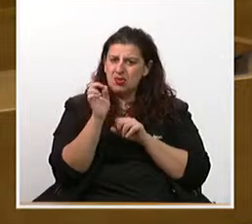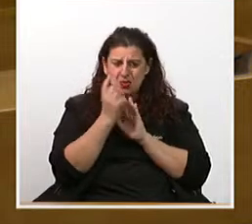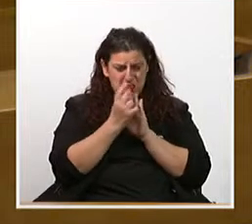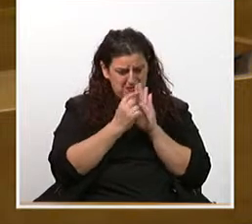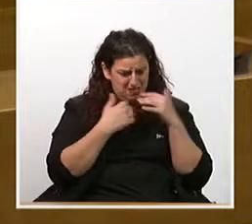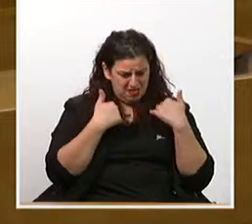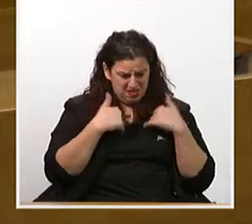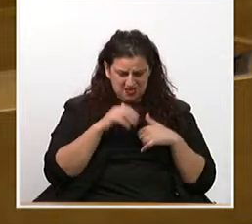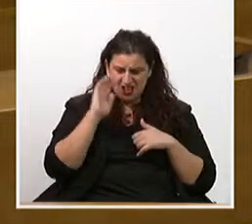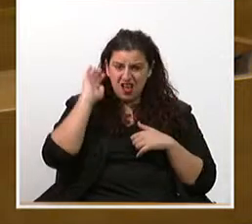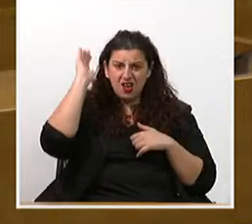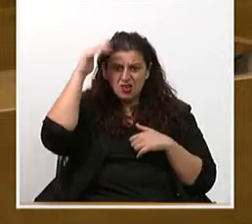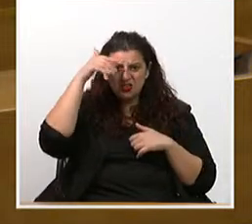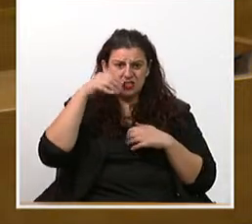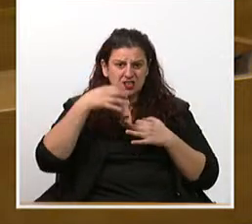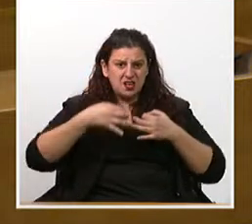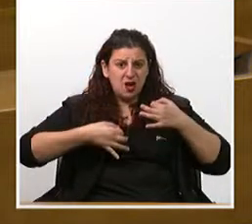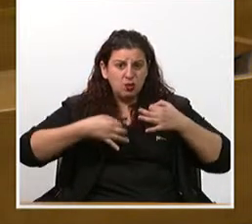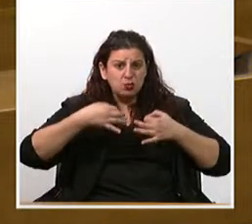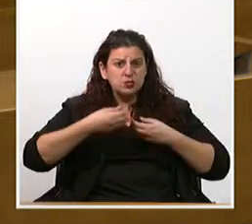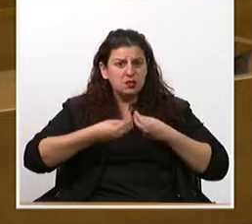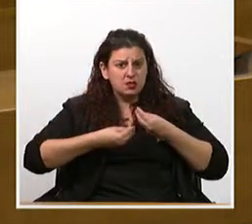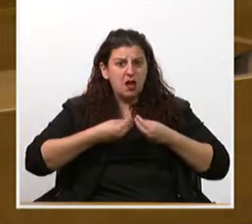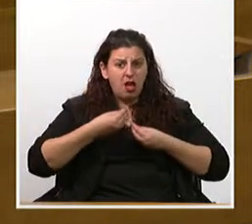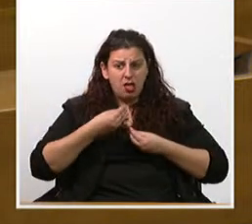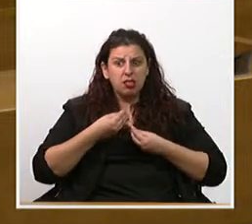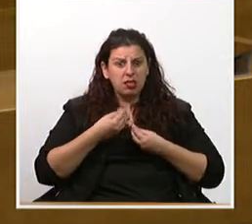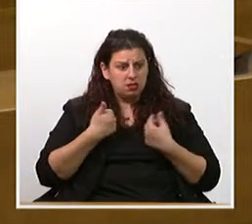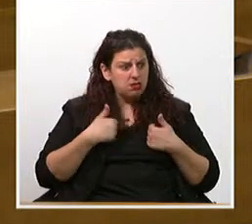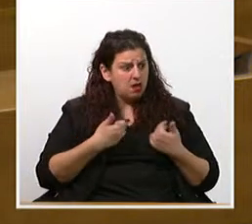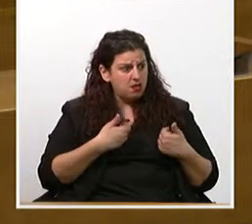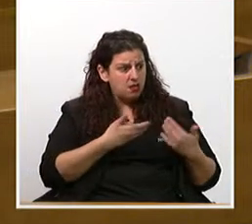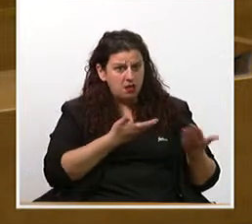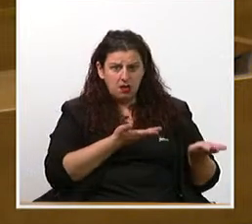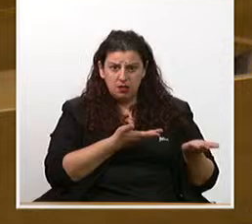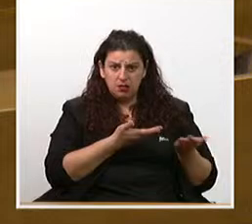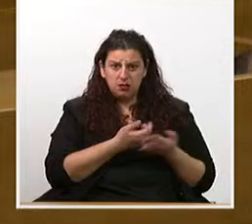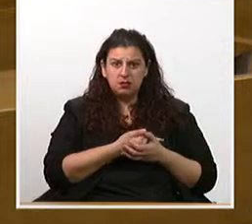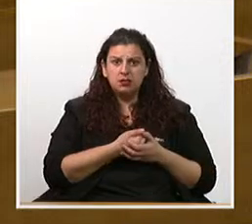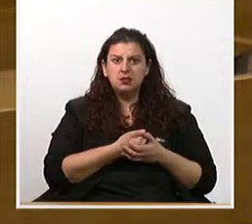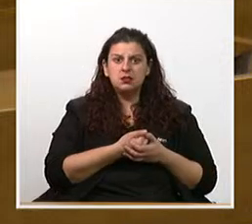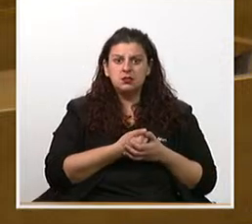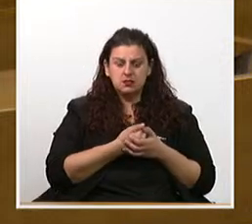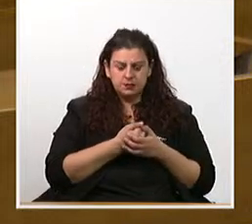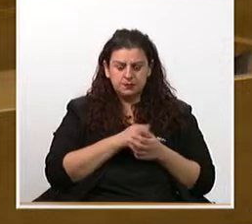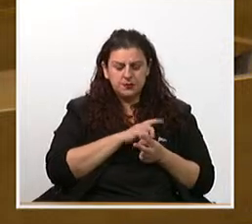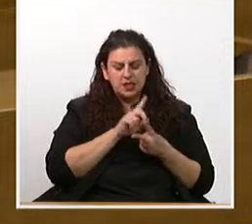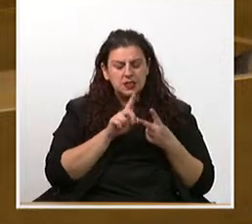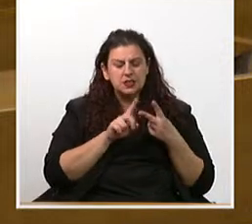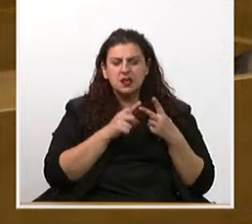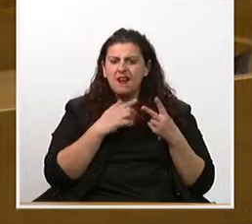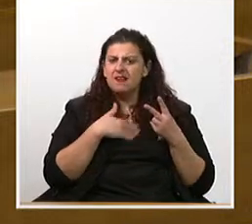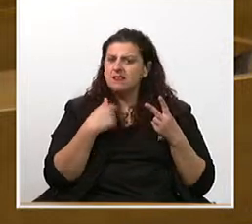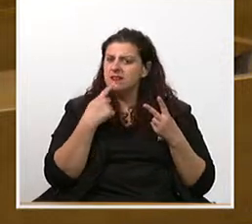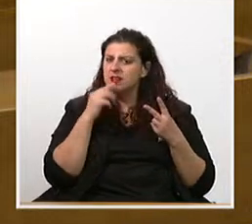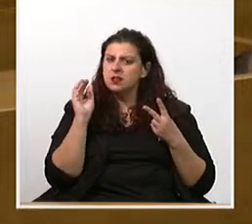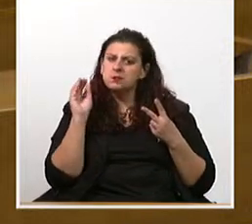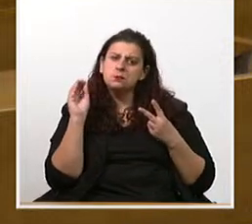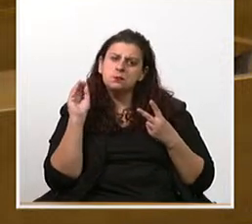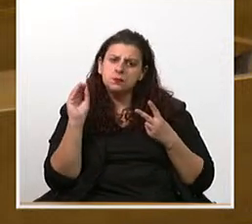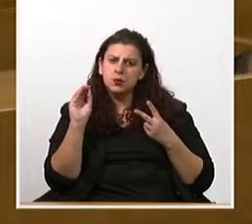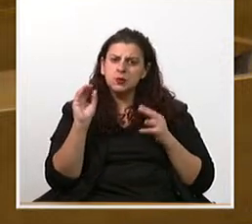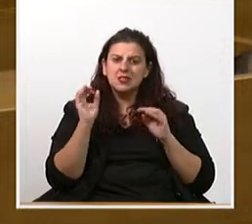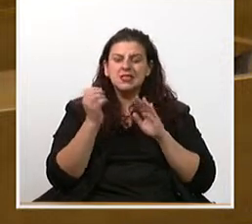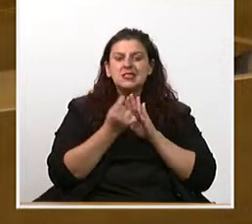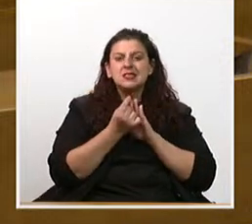consellería de justicia a quien se le reclamaban desde el minuto uno Y en segundo lugar Quiero preguntarle sobre las medidas